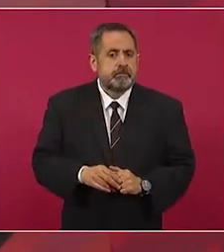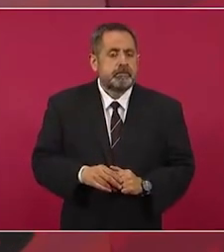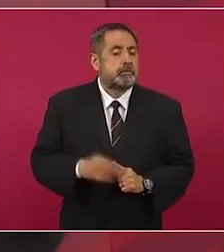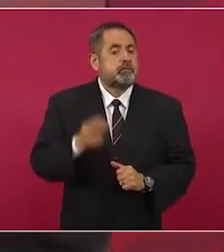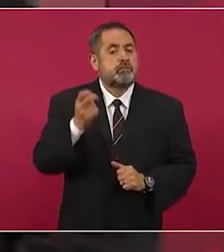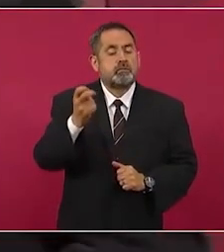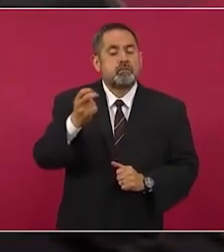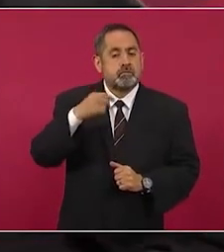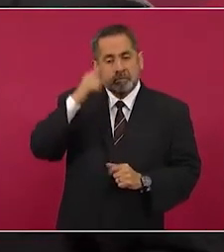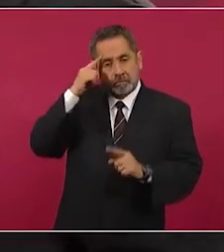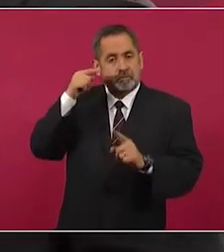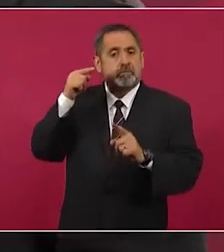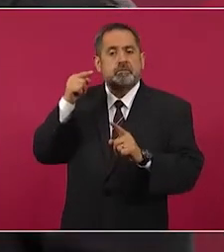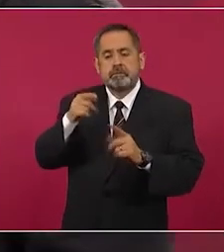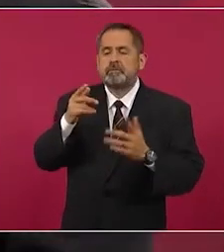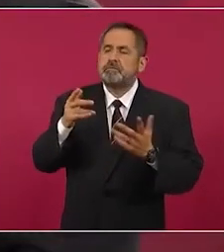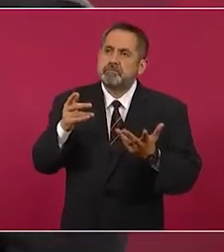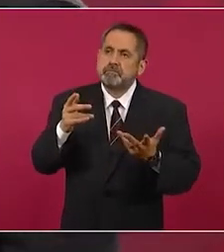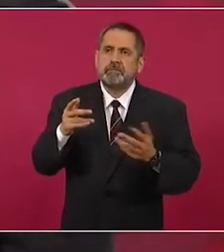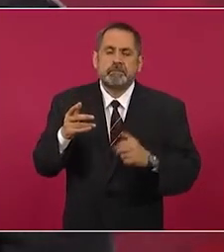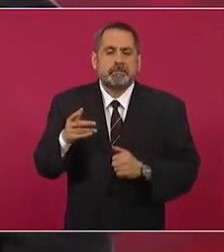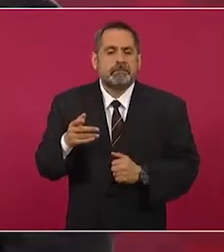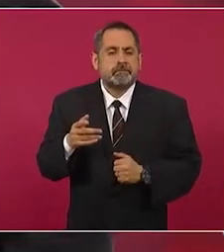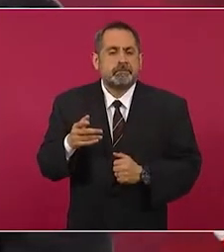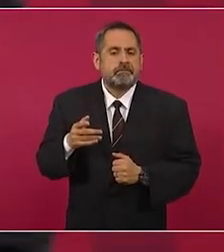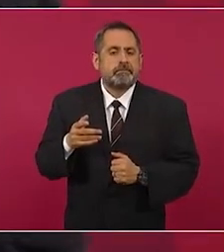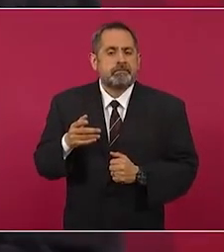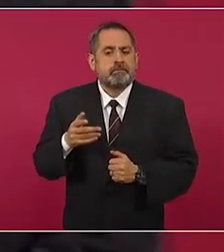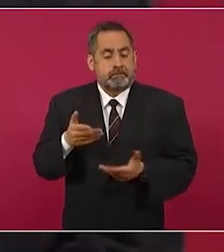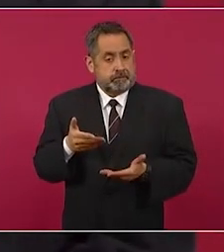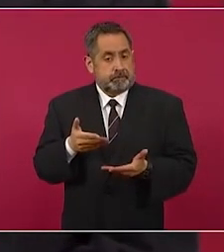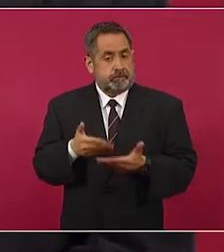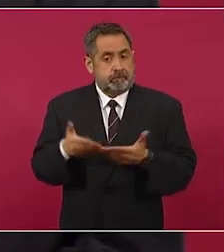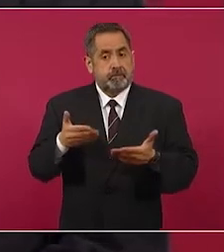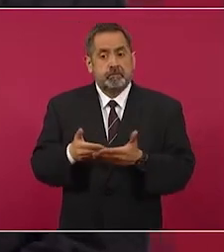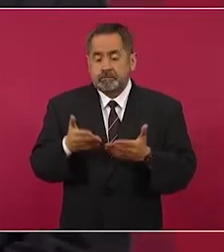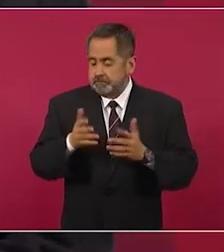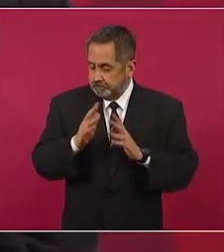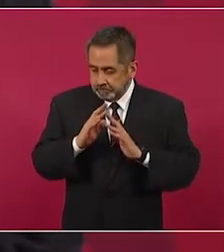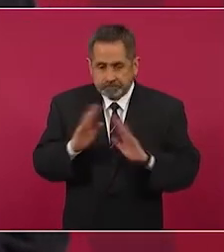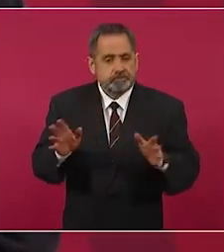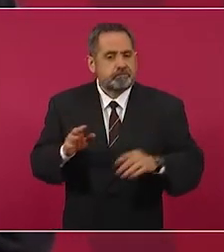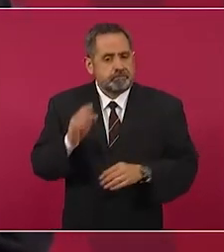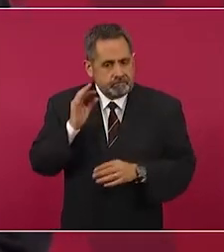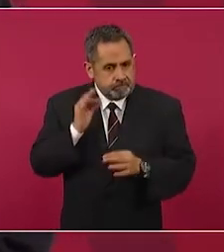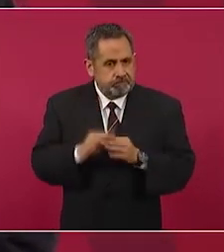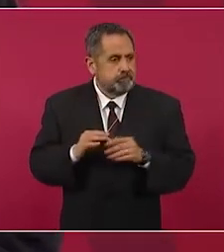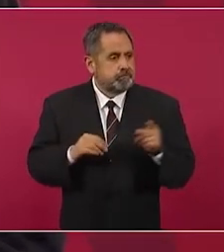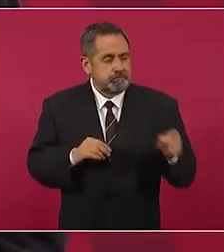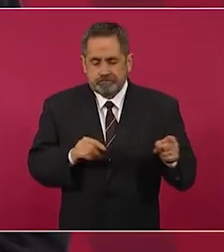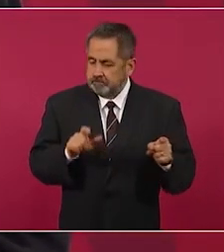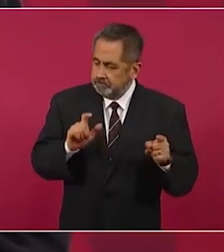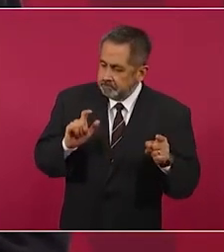Eso es lo que ahora está